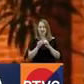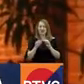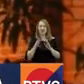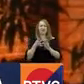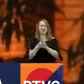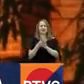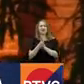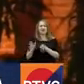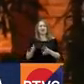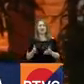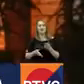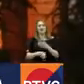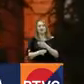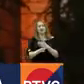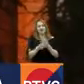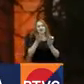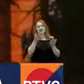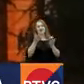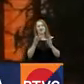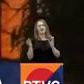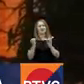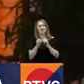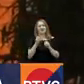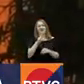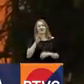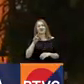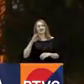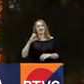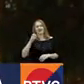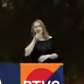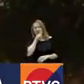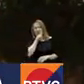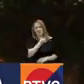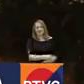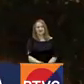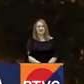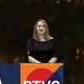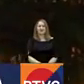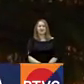travesía pero por lo pronto continúan ustedes el estudio con más de rtvce noticias